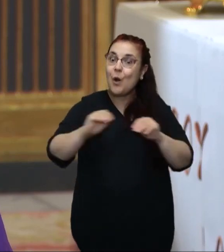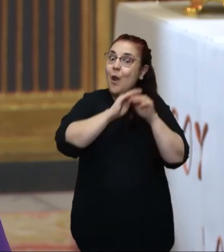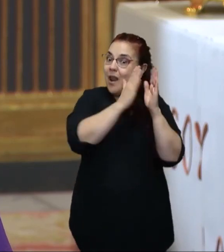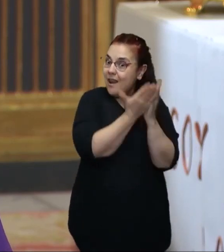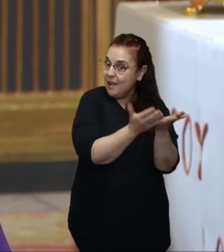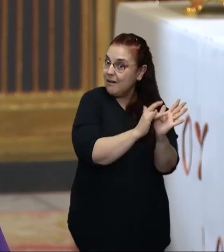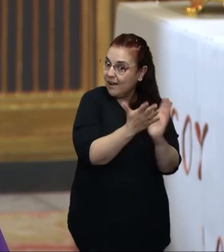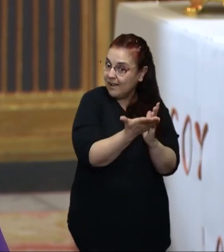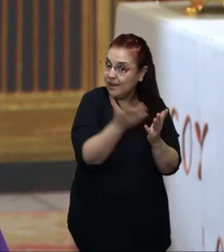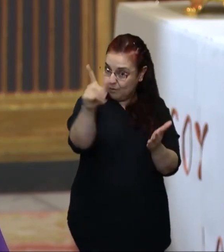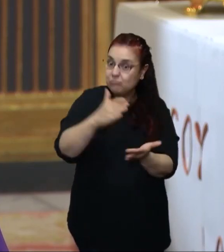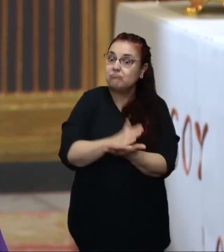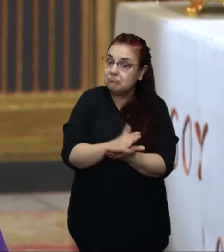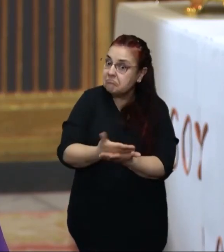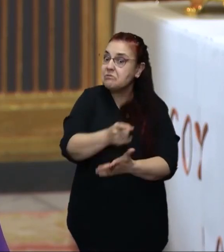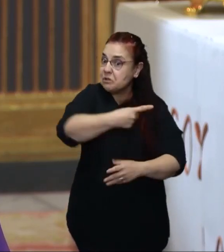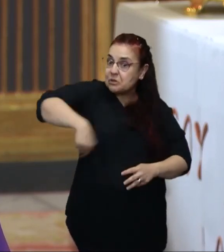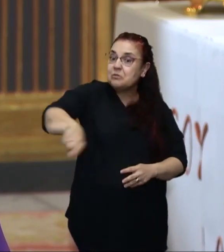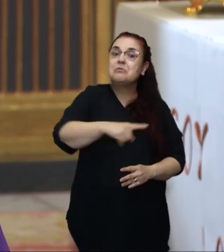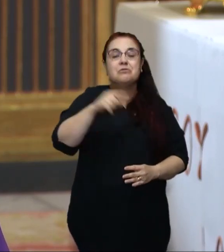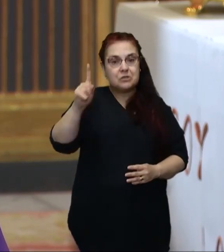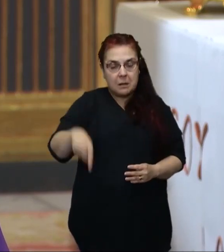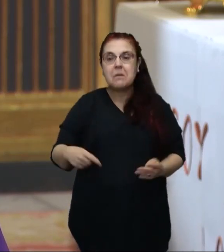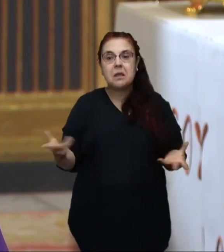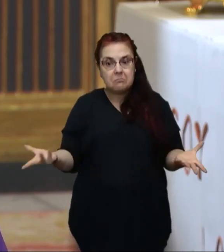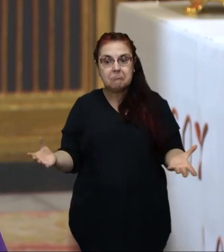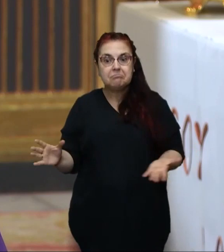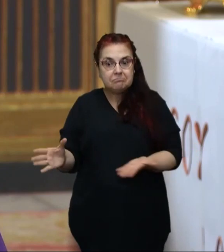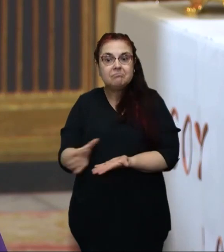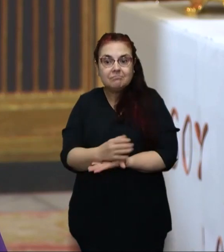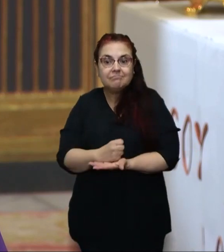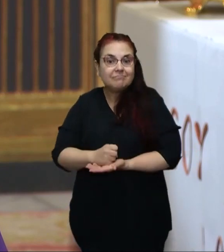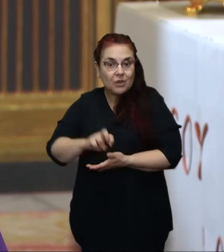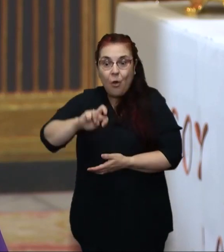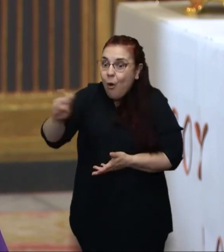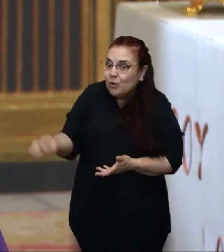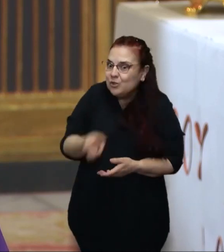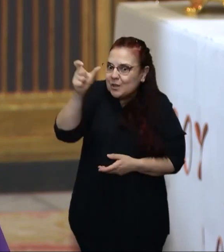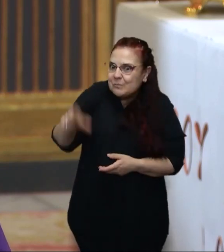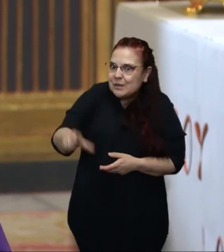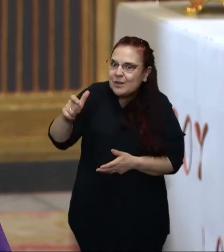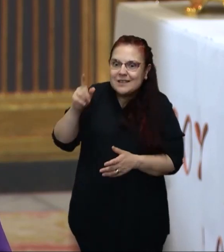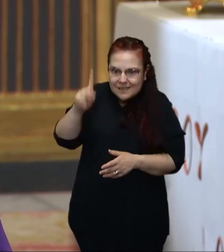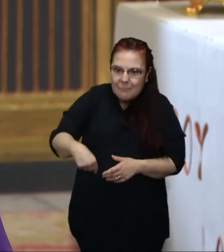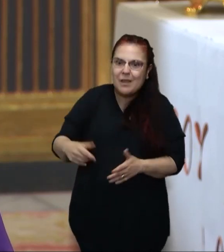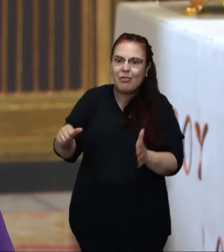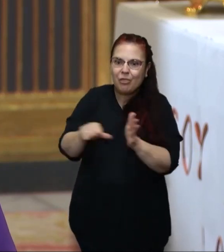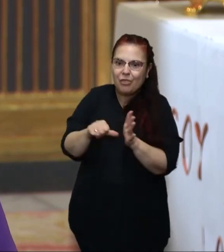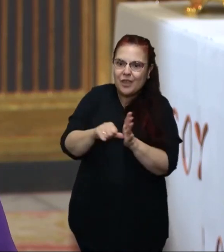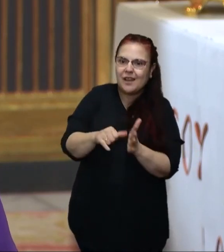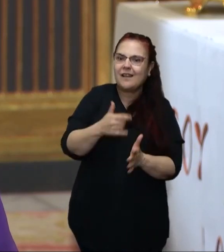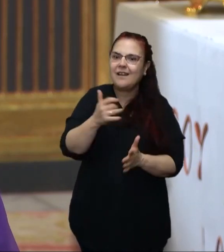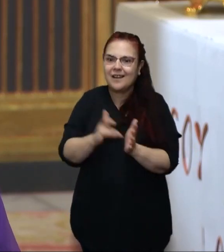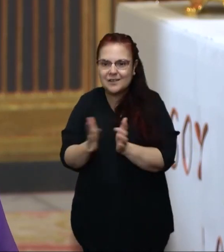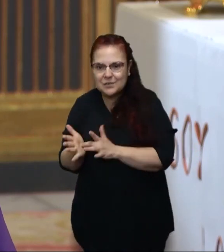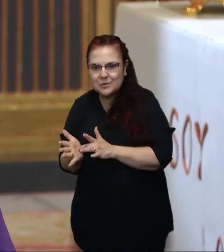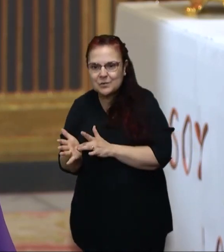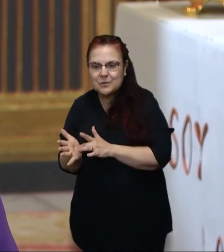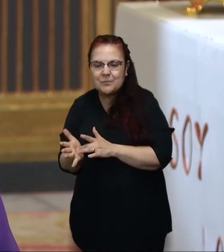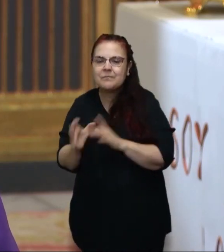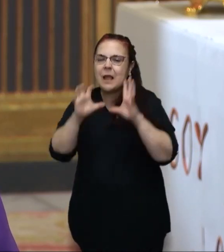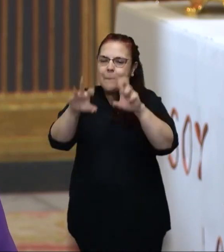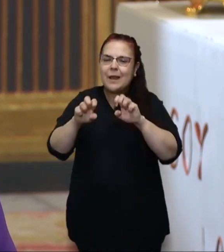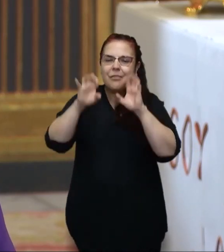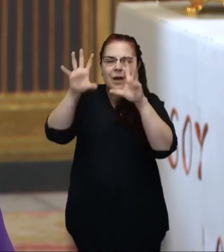quizá que por medio de nosotros también otros muchos se puedan acercar a Jesús. Aprendamos hoy a